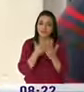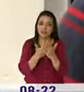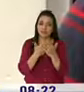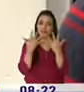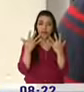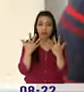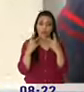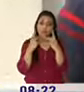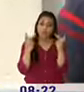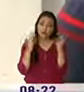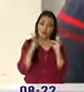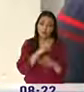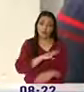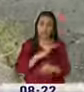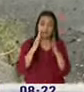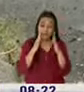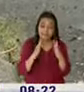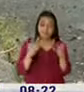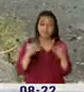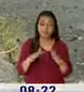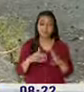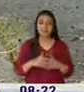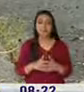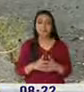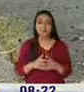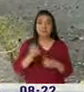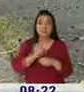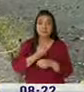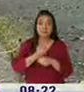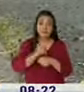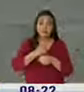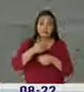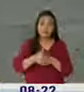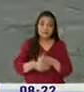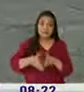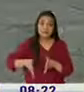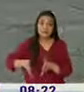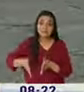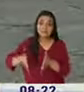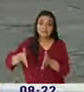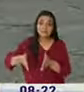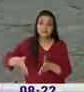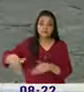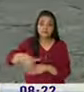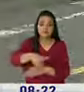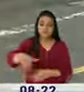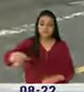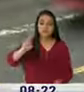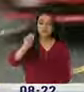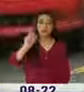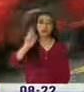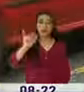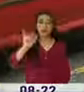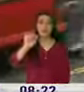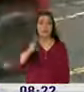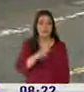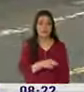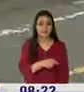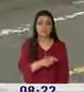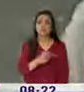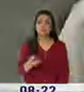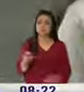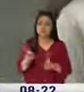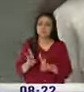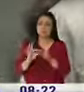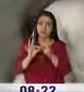del municipio, atienden el pedido. Los trabajos se realizaron también en la transversal Leonardo Murialdo, que se encontraba en las mismas